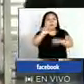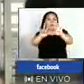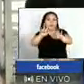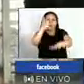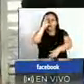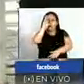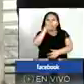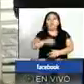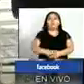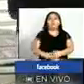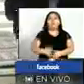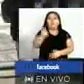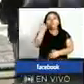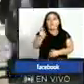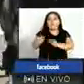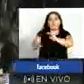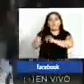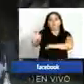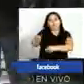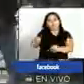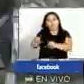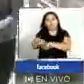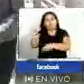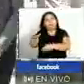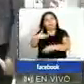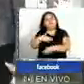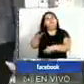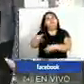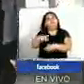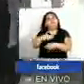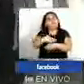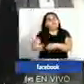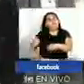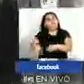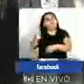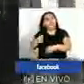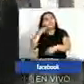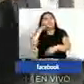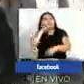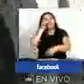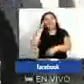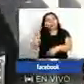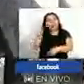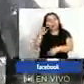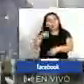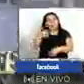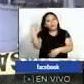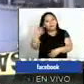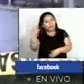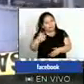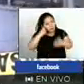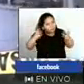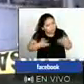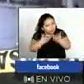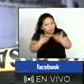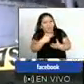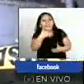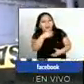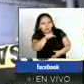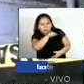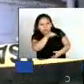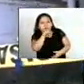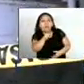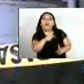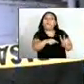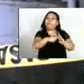Por su parte, el secretario del FMLN, Óscar Ortiz, exigió que se esclarezca este caso y se condene a los responsables.